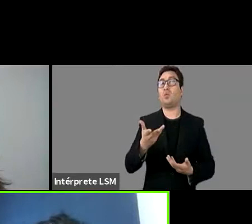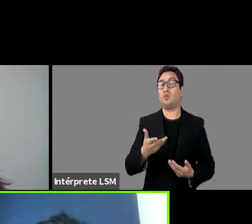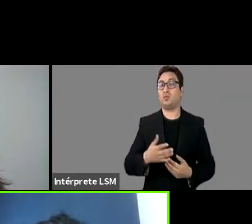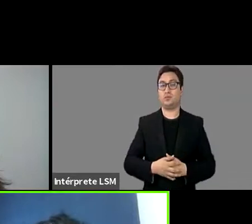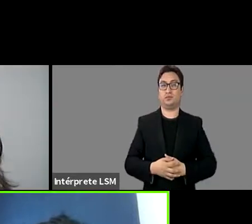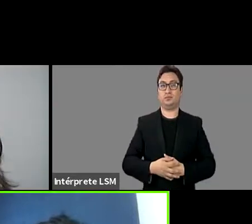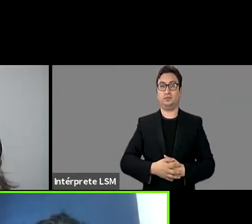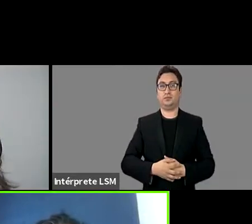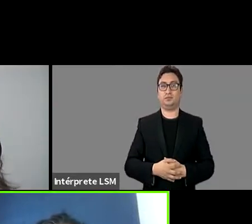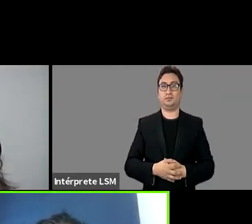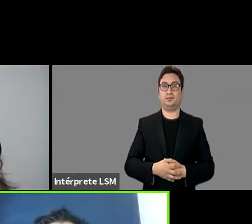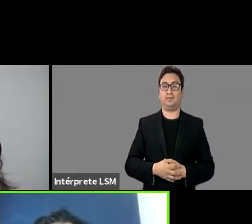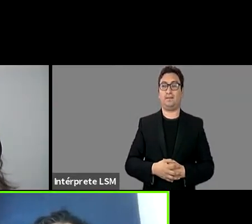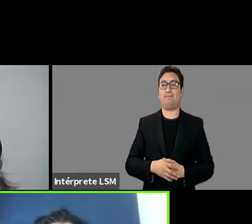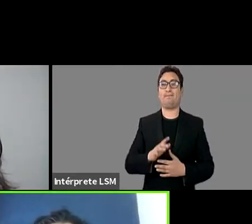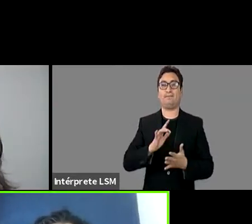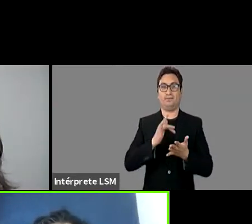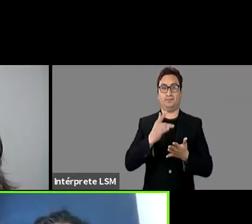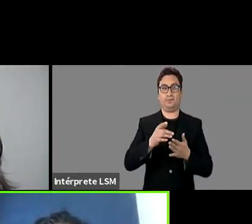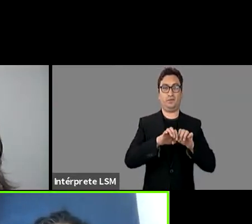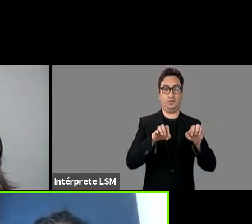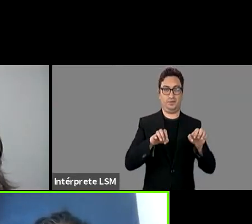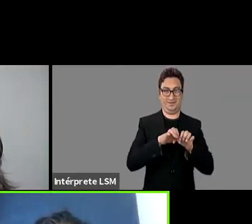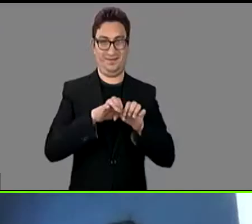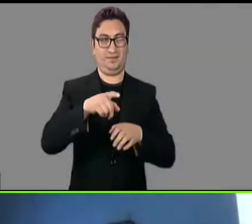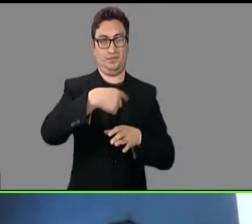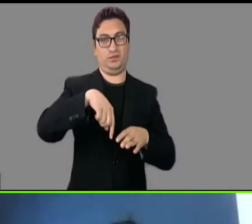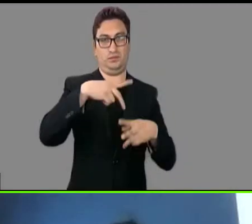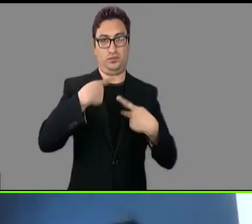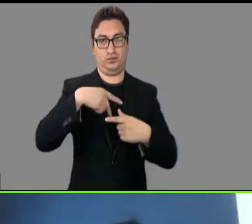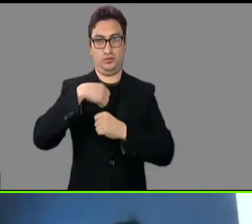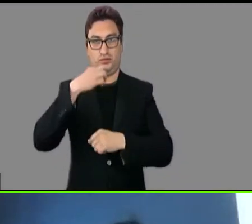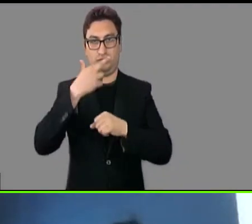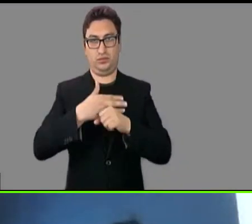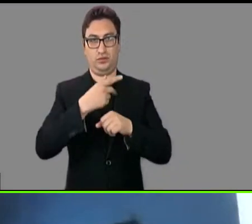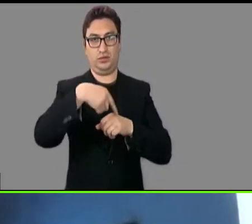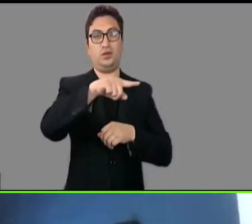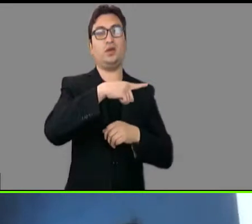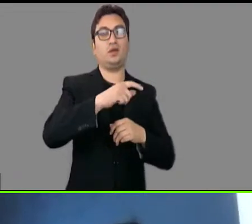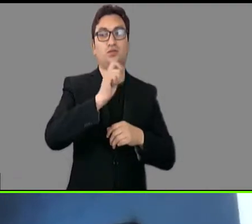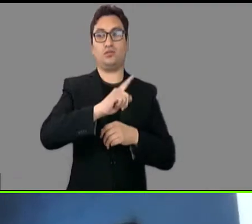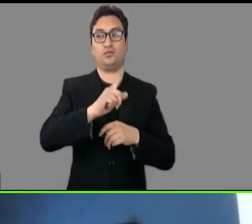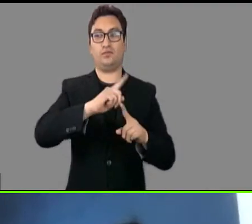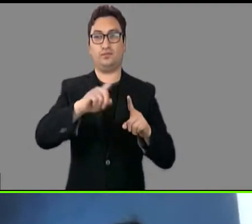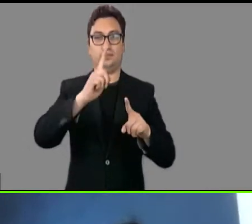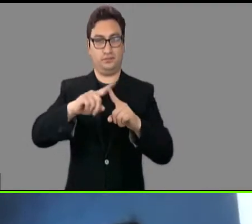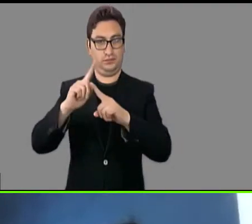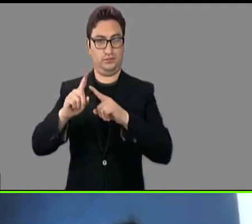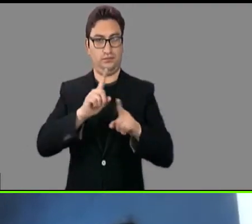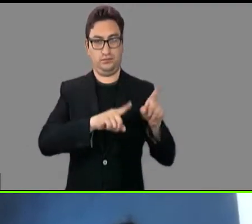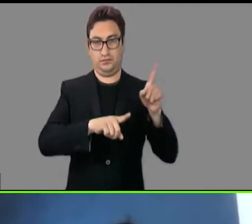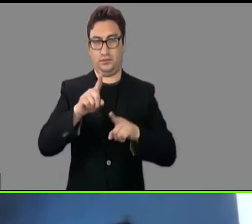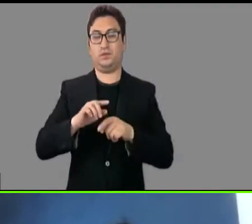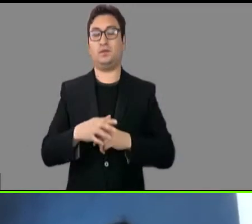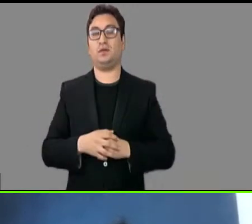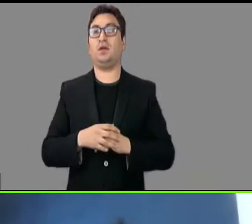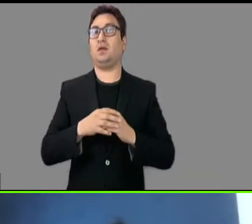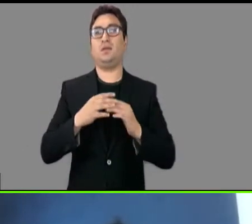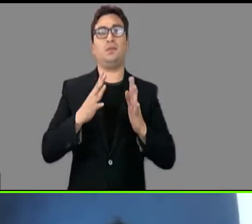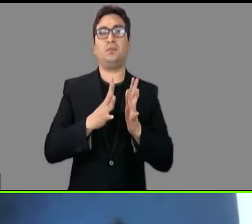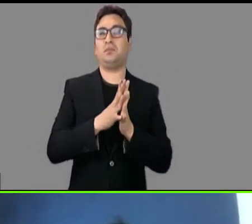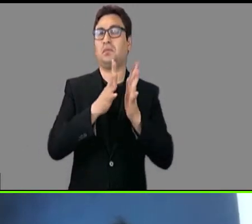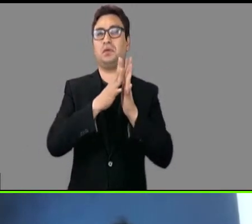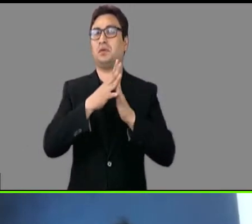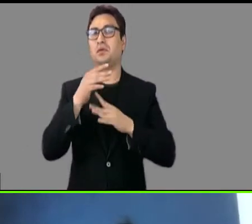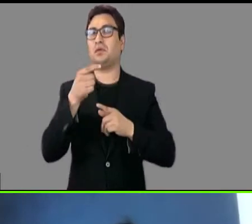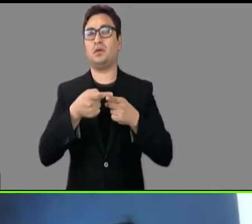Gracias. En realidad, el equipo actual de facilitadores de justicia es un equipo multidisciplinario. Participan en él